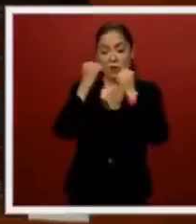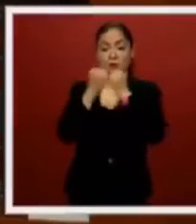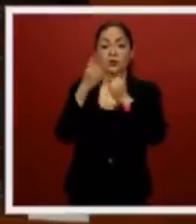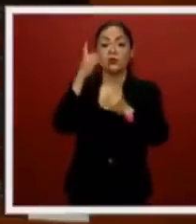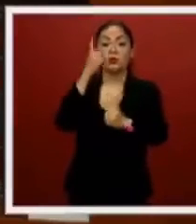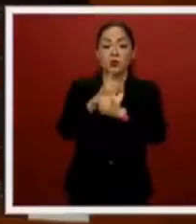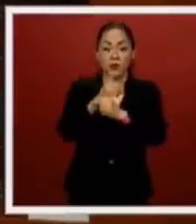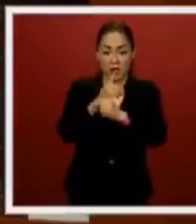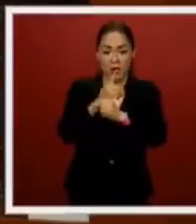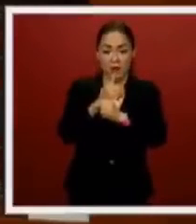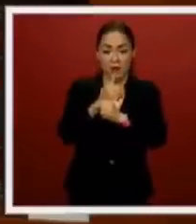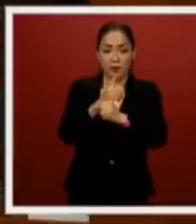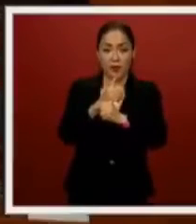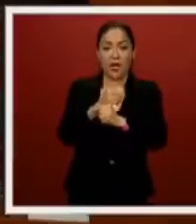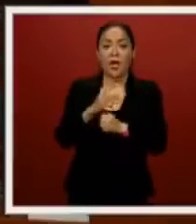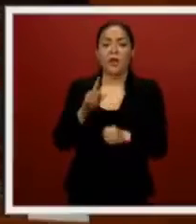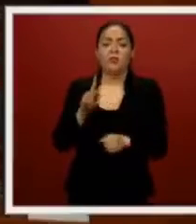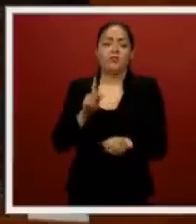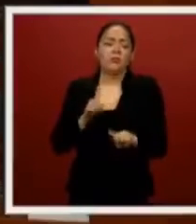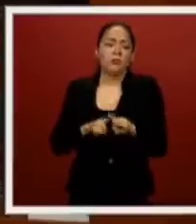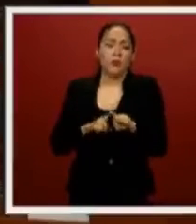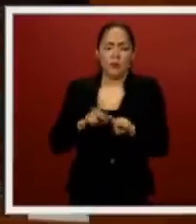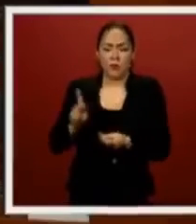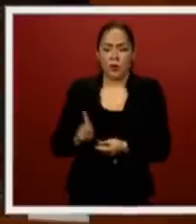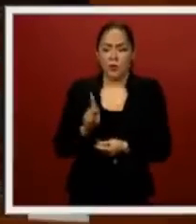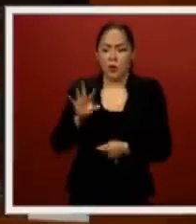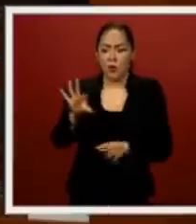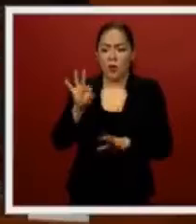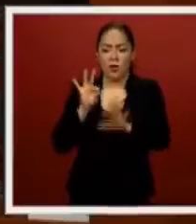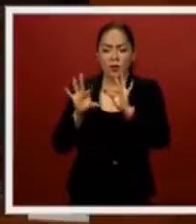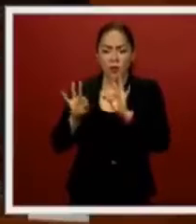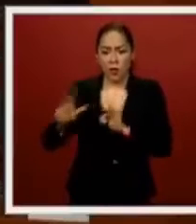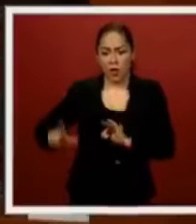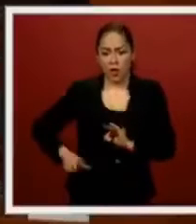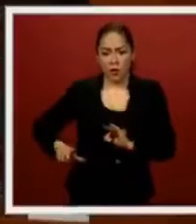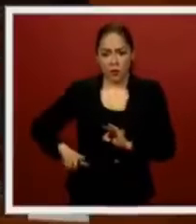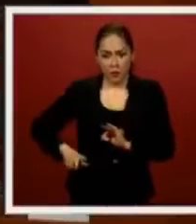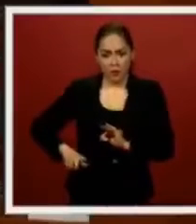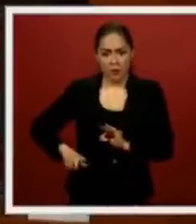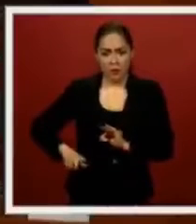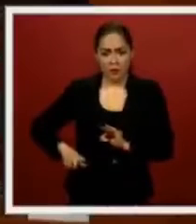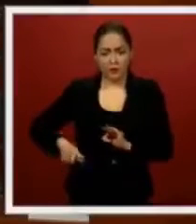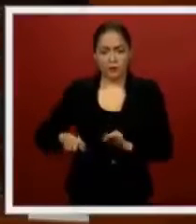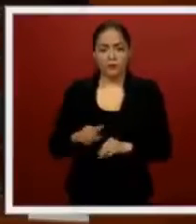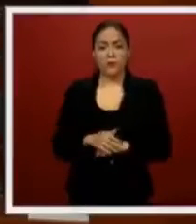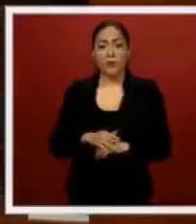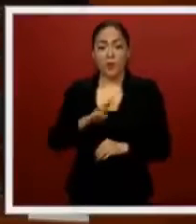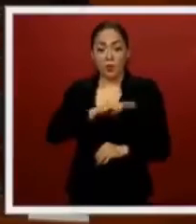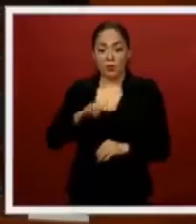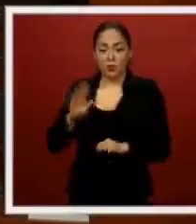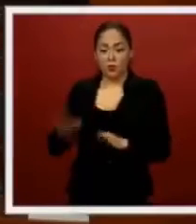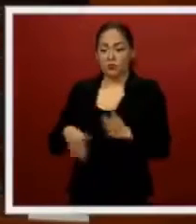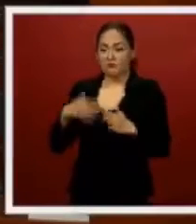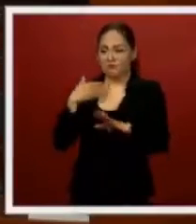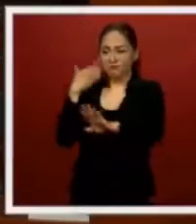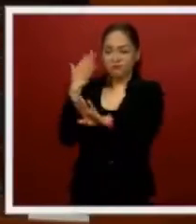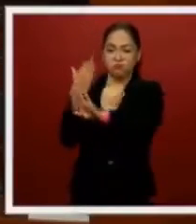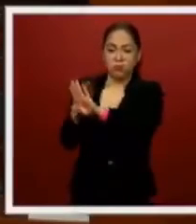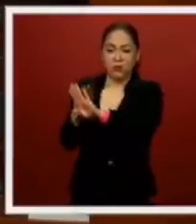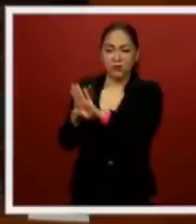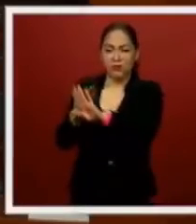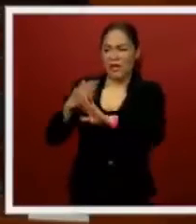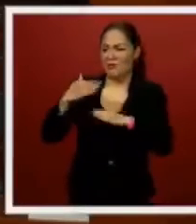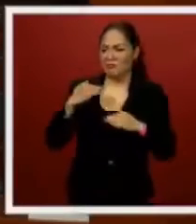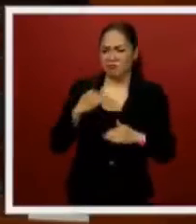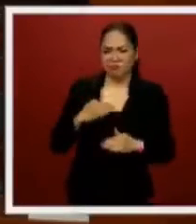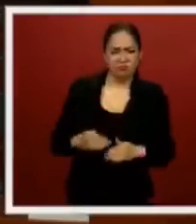una sociedad justa. Eso significa luchar contra la injusticia, contra las desigualdades y